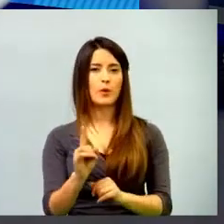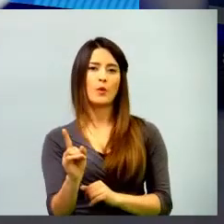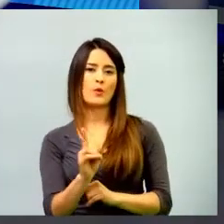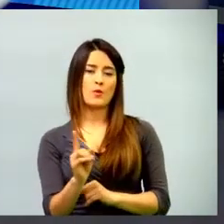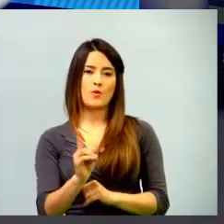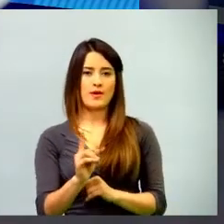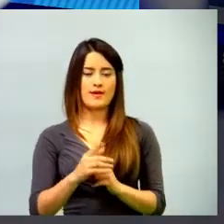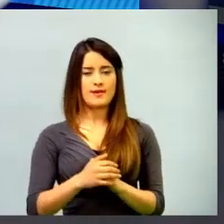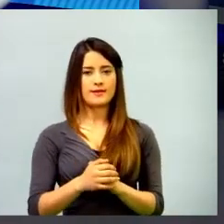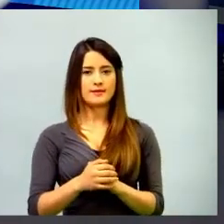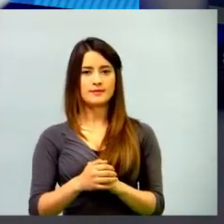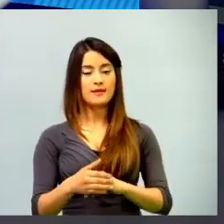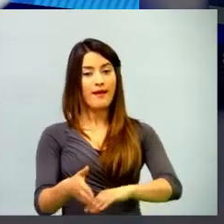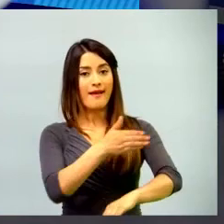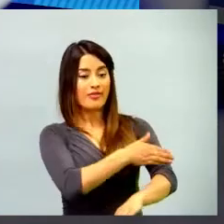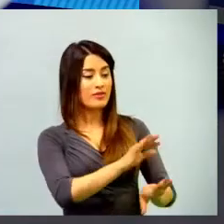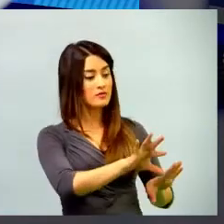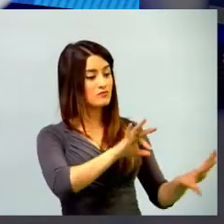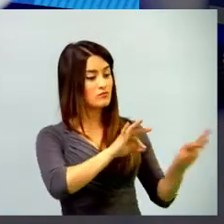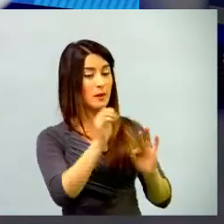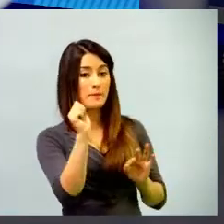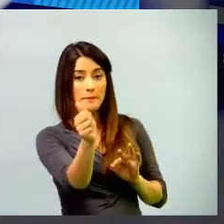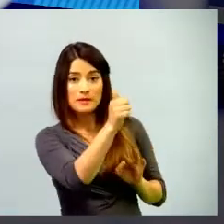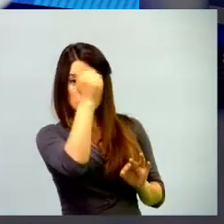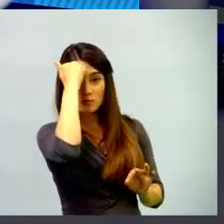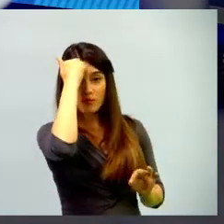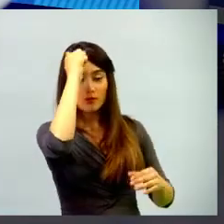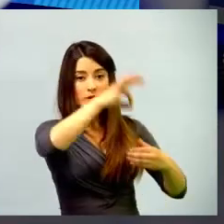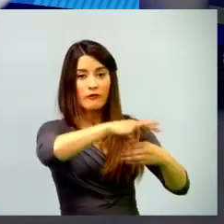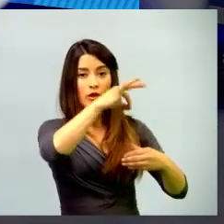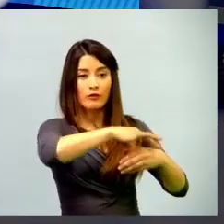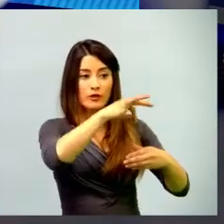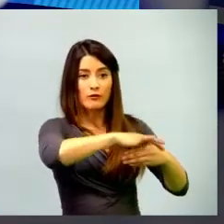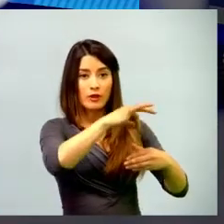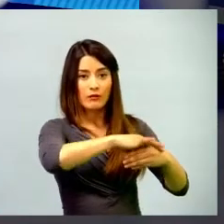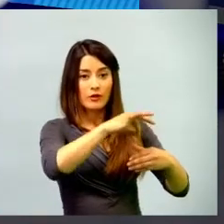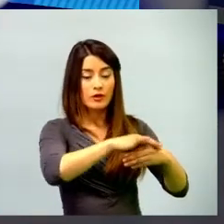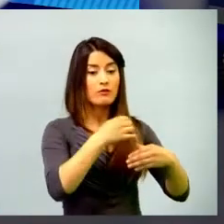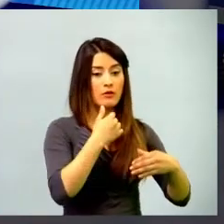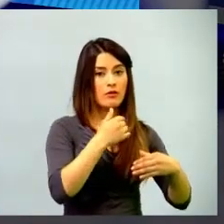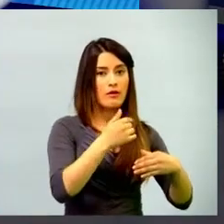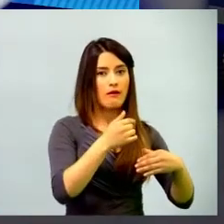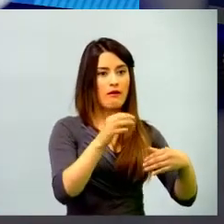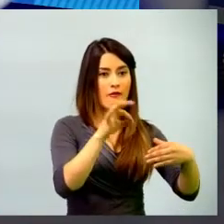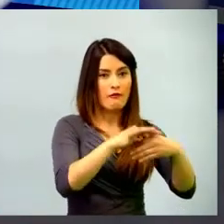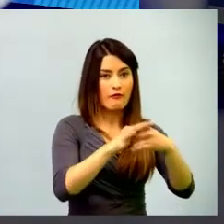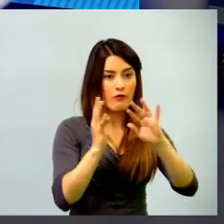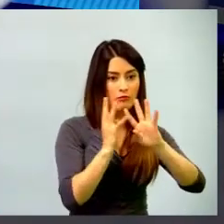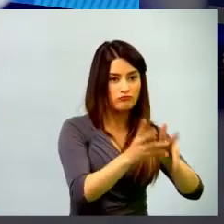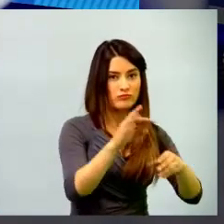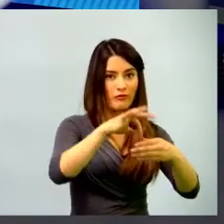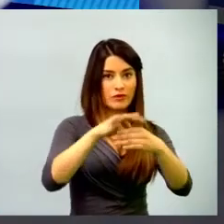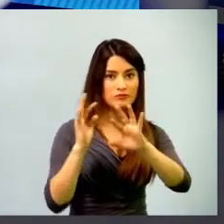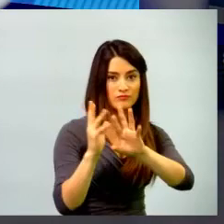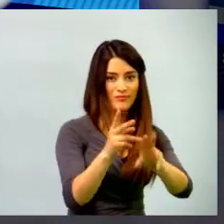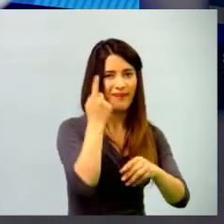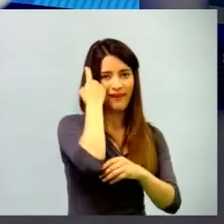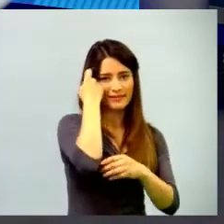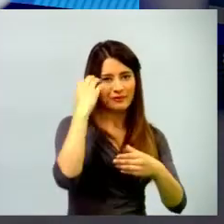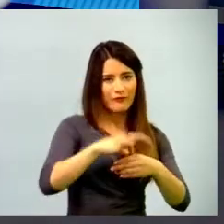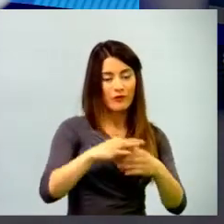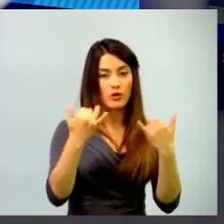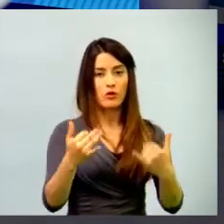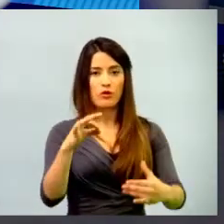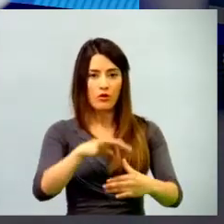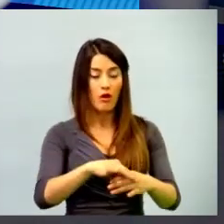los que han sido preseleccionados por todos ustedes, profes, a través de la votación que hicieron entre los días de ayer y hoy para